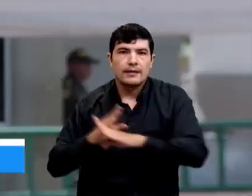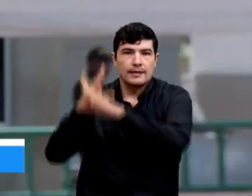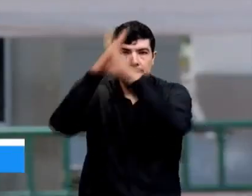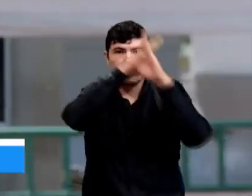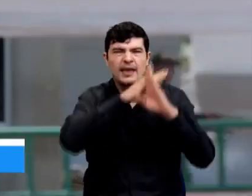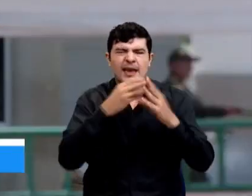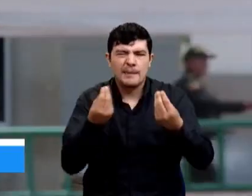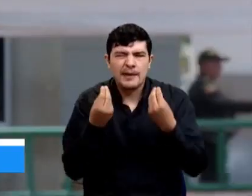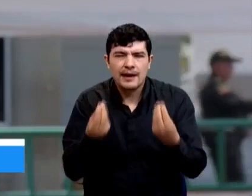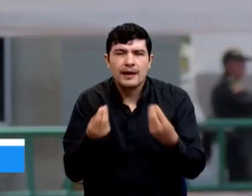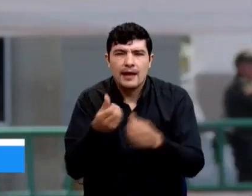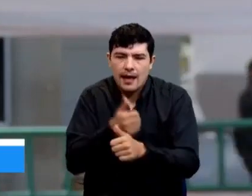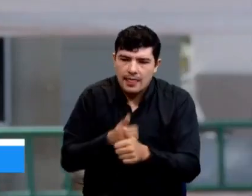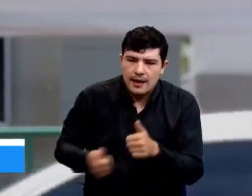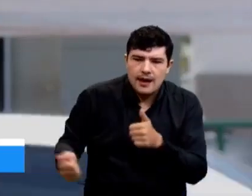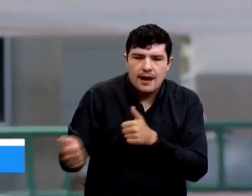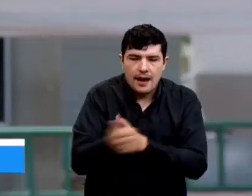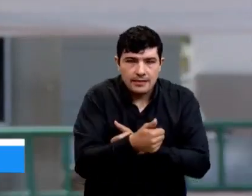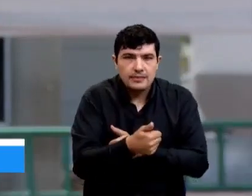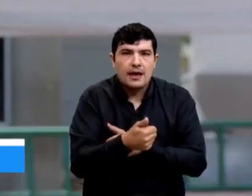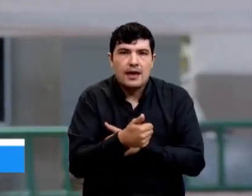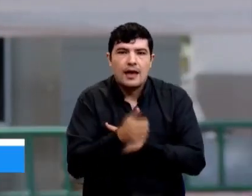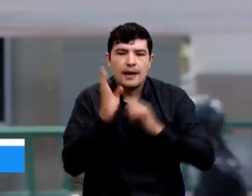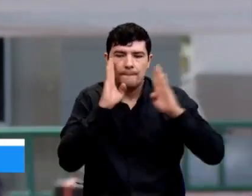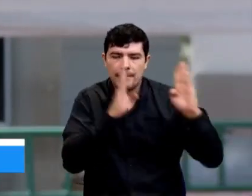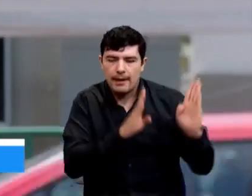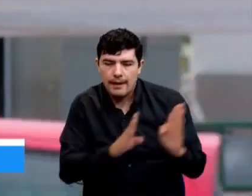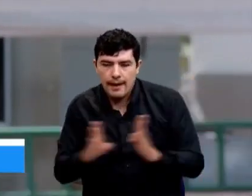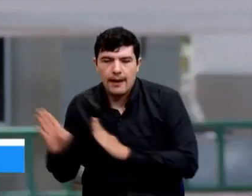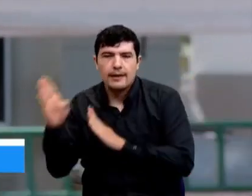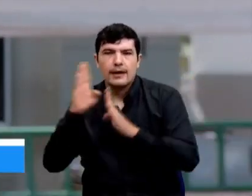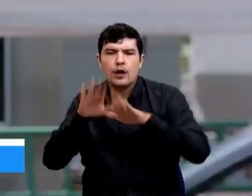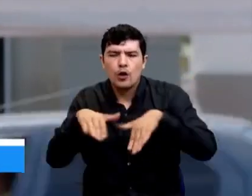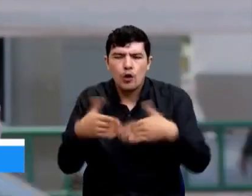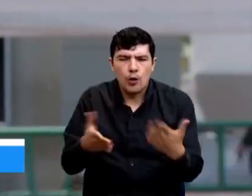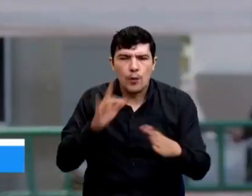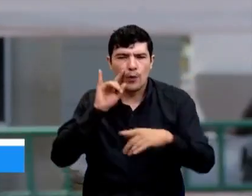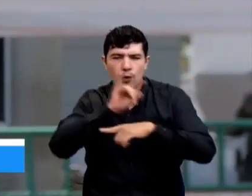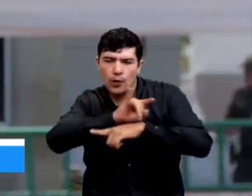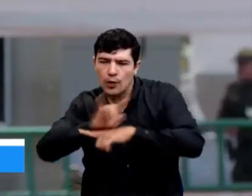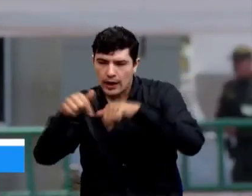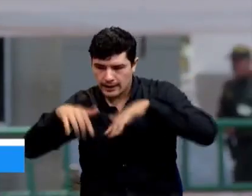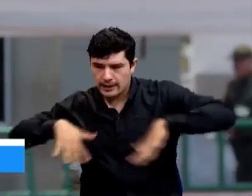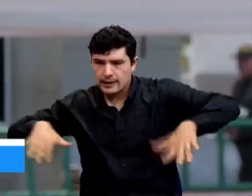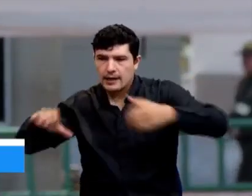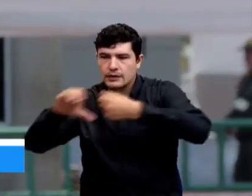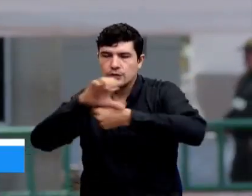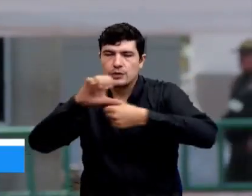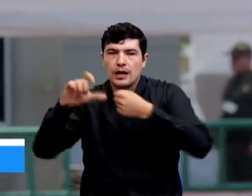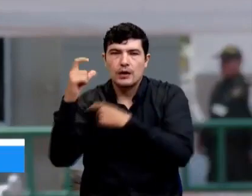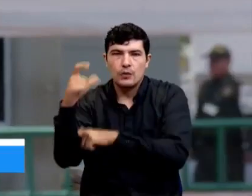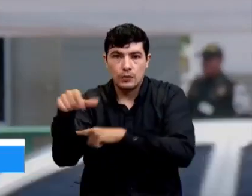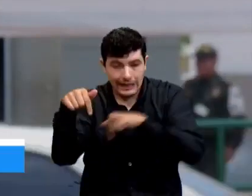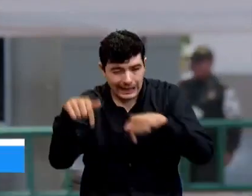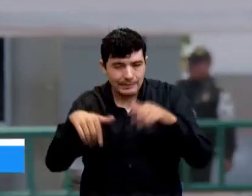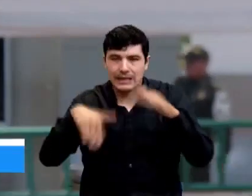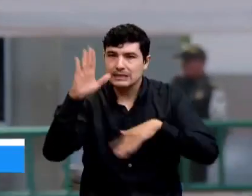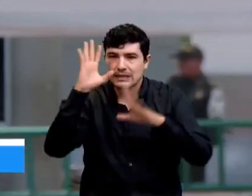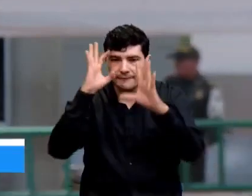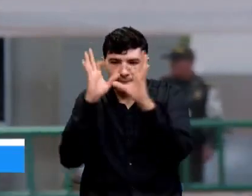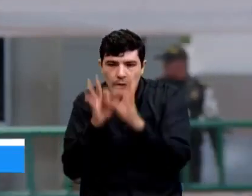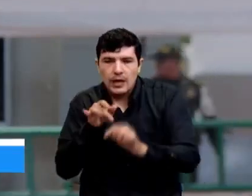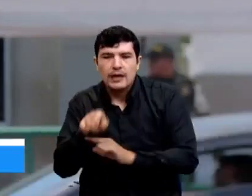para adelantar mayor pie de fuerza en esta zona del área metropolitana de Cúcuta, más exactamente en la comuna número 6, donde se han